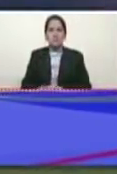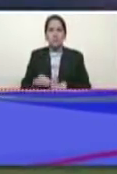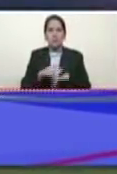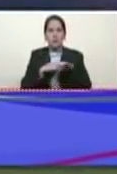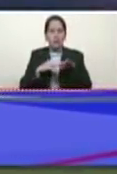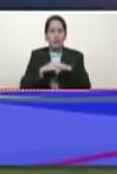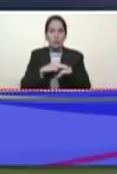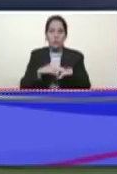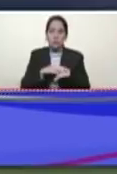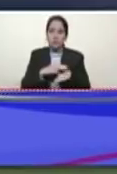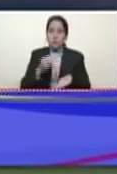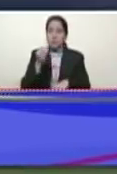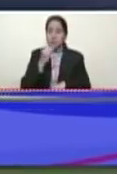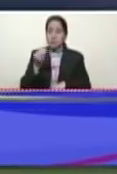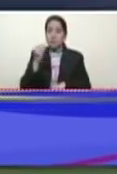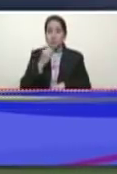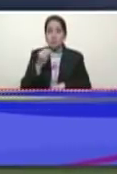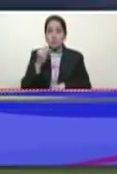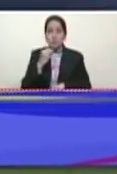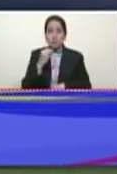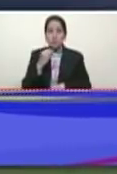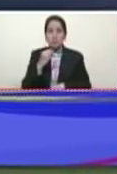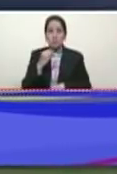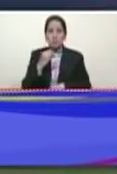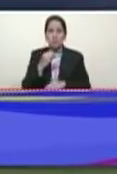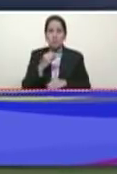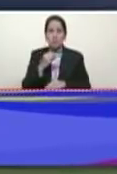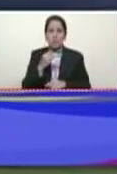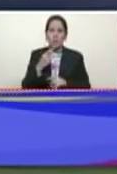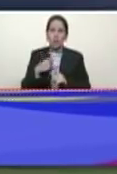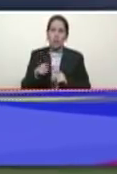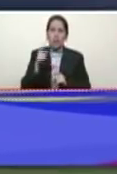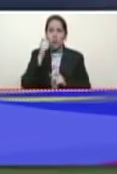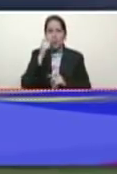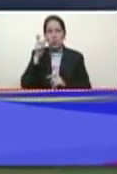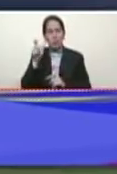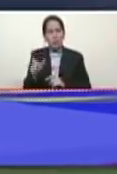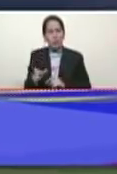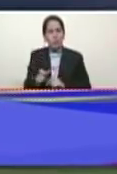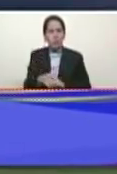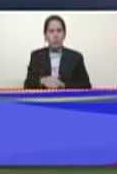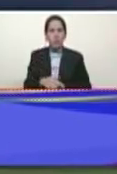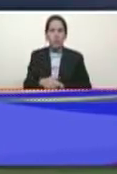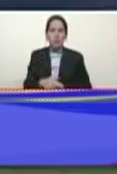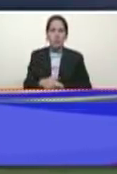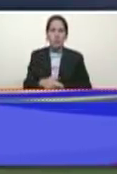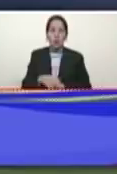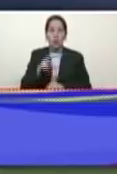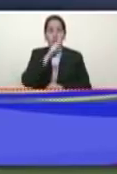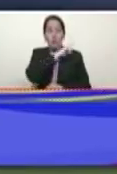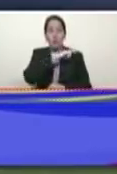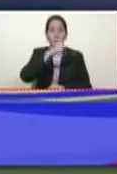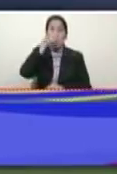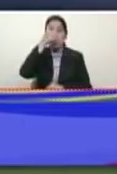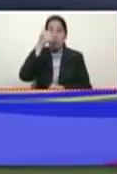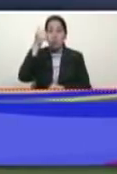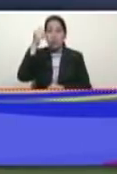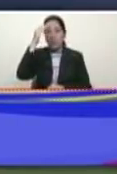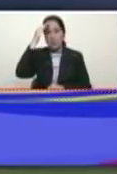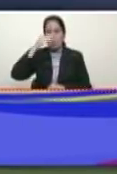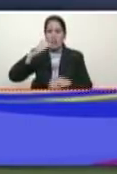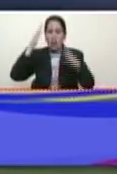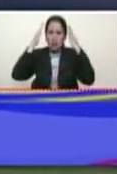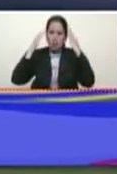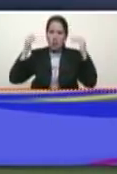alimentación, compañero Leal Tellería, comandante, es comandante de la Milicia Nacional, y lo